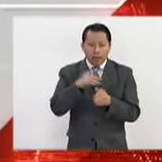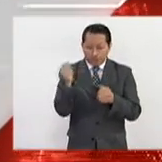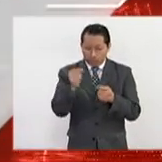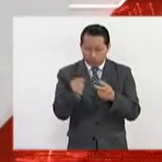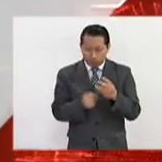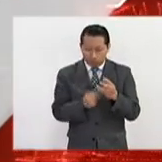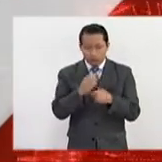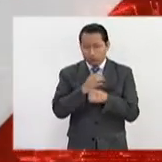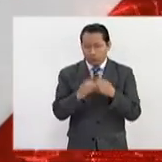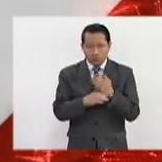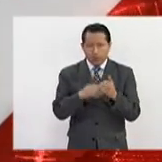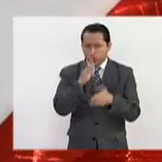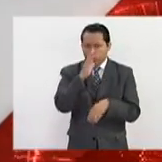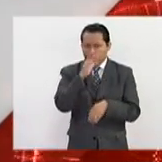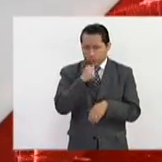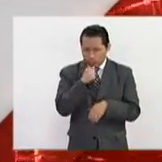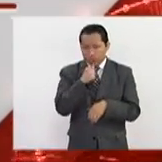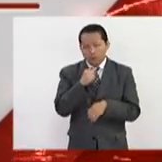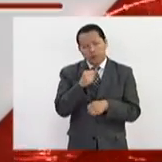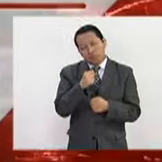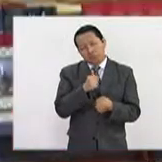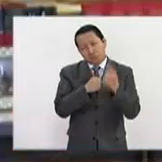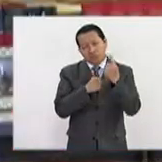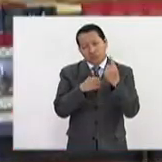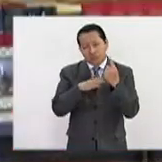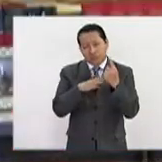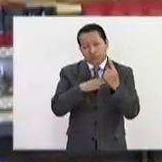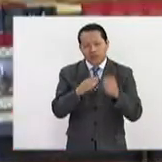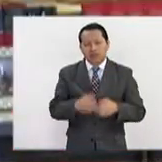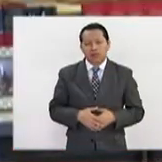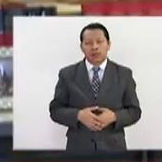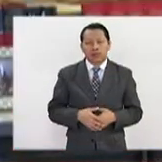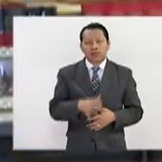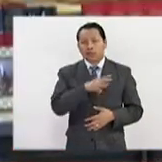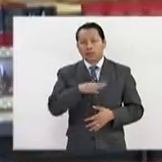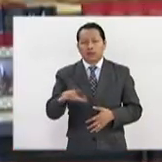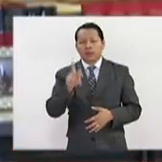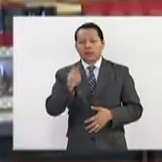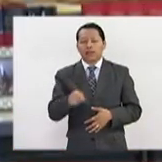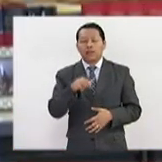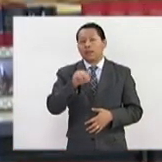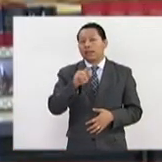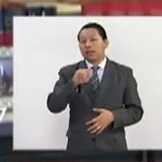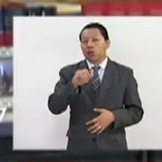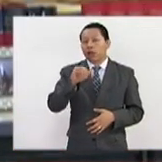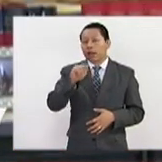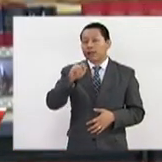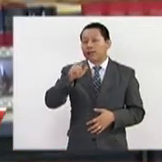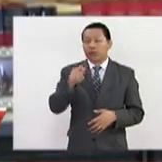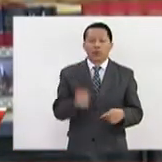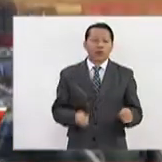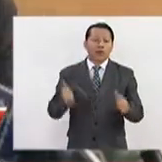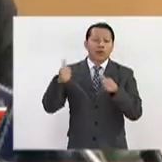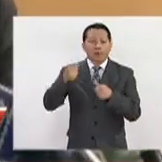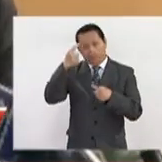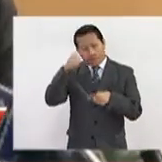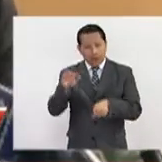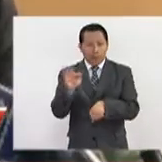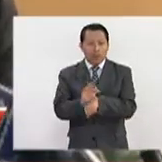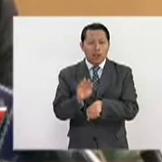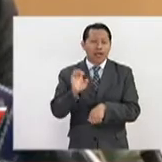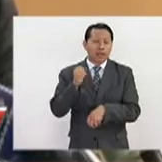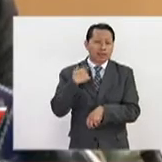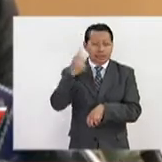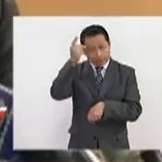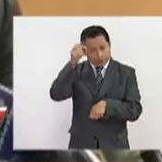pueden admitir. Y desde luego esta fue una. Rechazó que la destitución de Nieto Castillo tuviera el propósito de proteger al